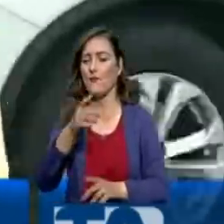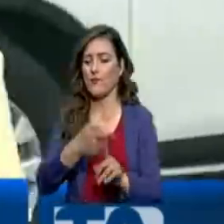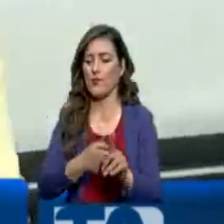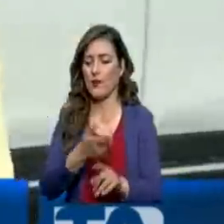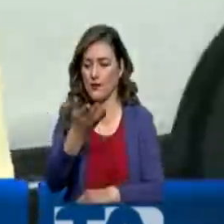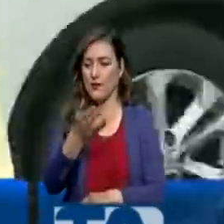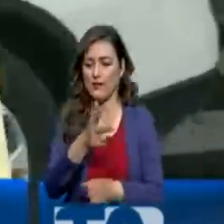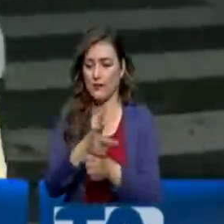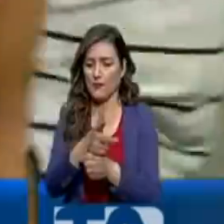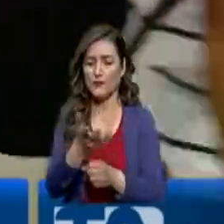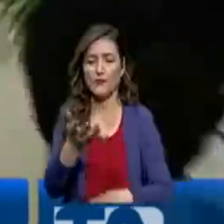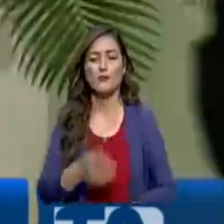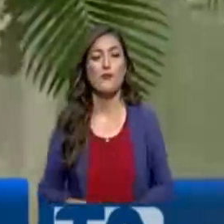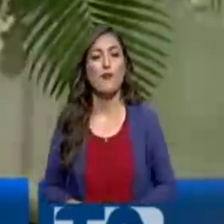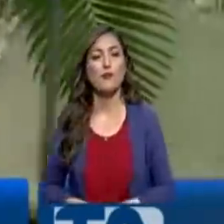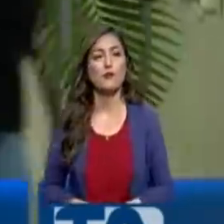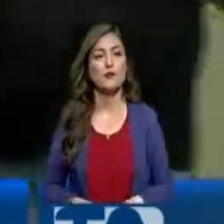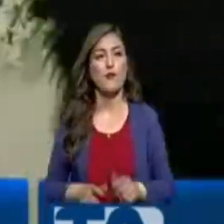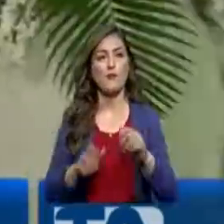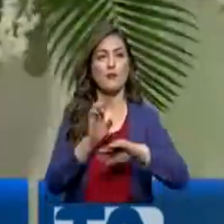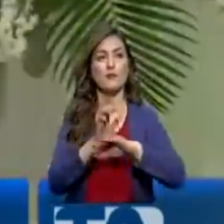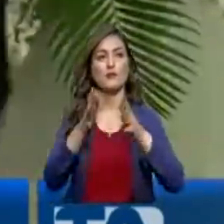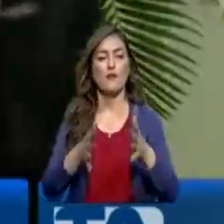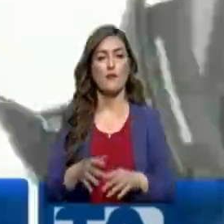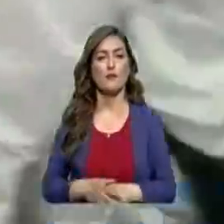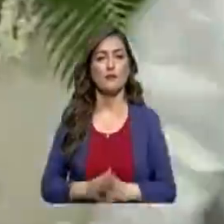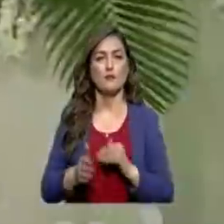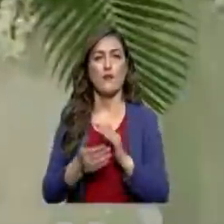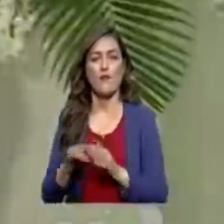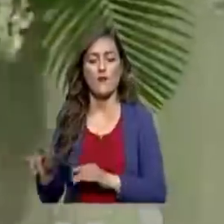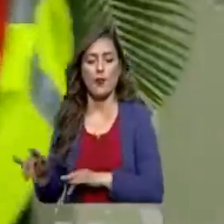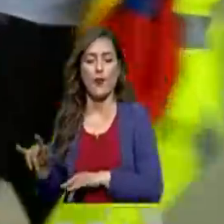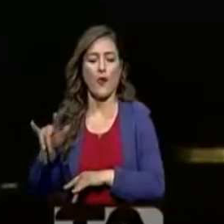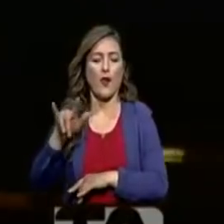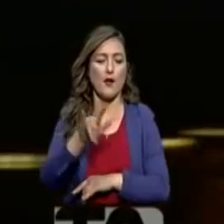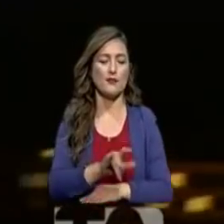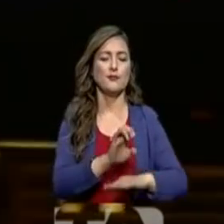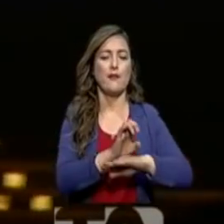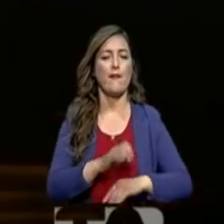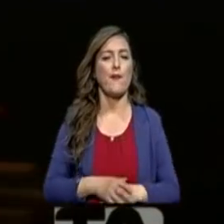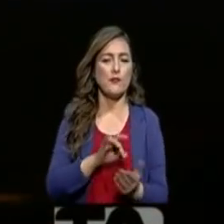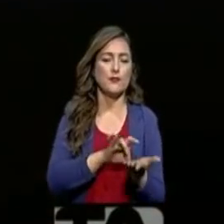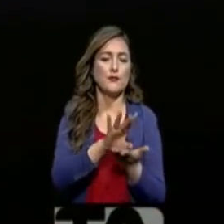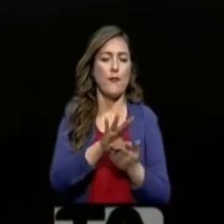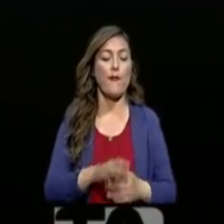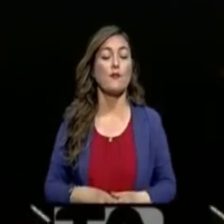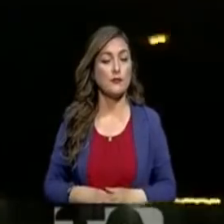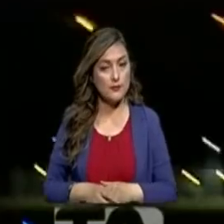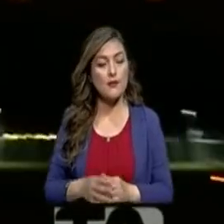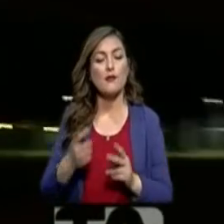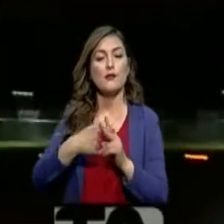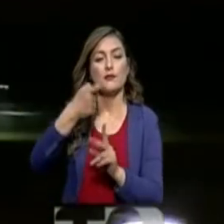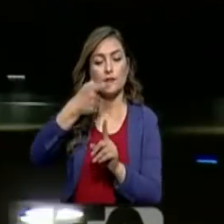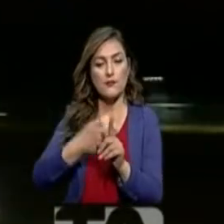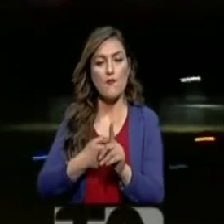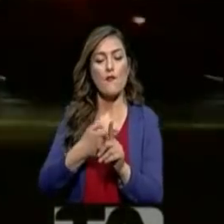Les tenemos un reportaje. Son migrantes ecuatorianos pisando nuevamente suelo patrio tras haber sido deportados. Desde inicios de este